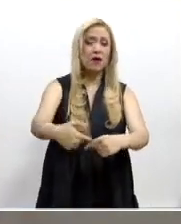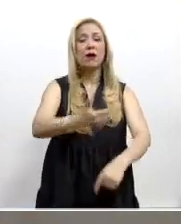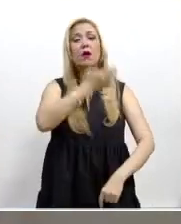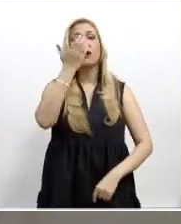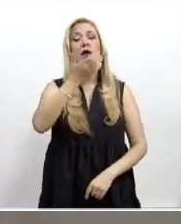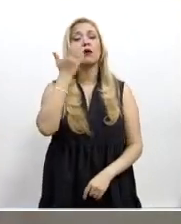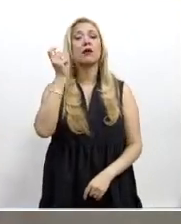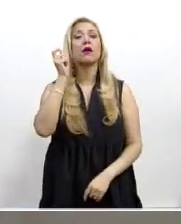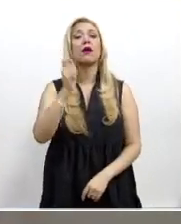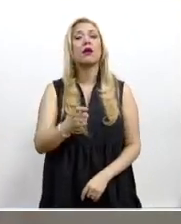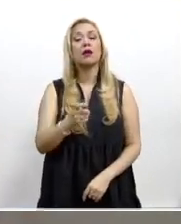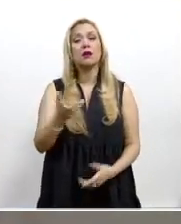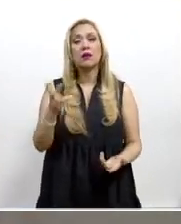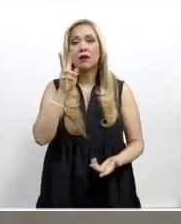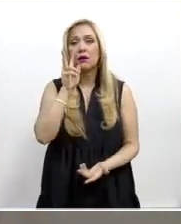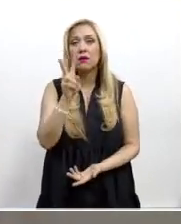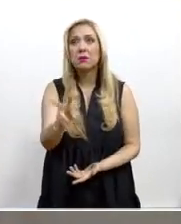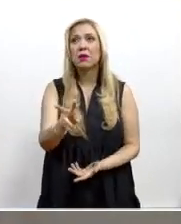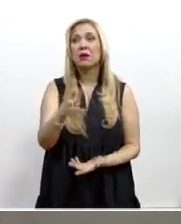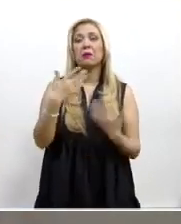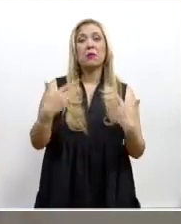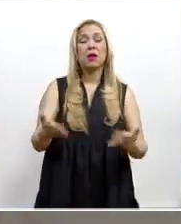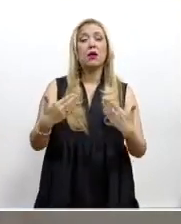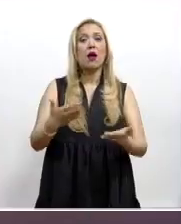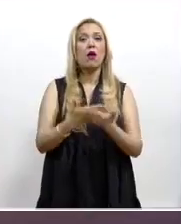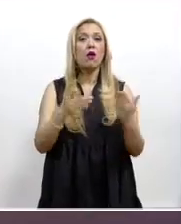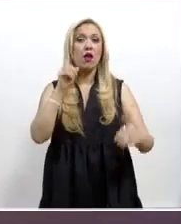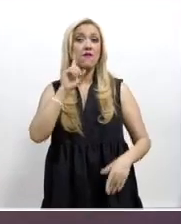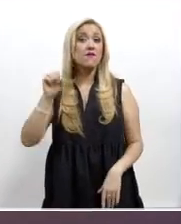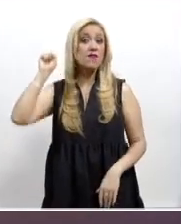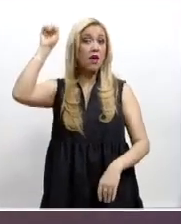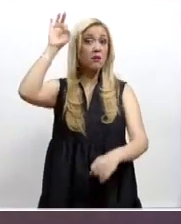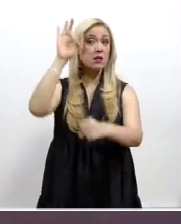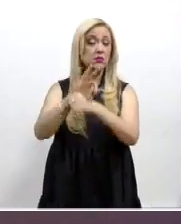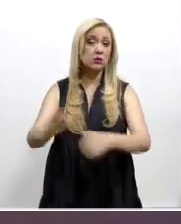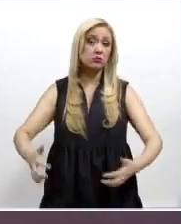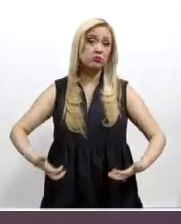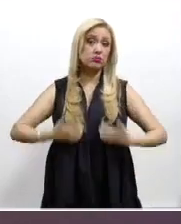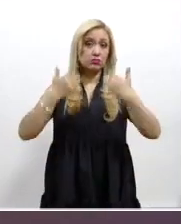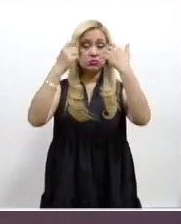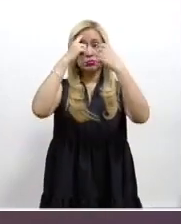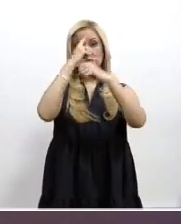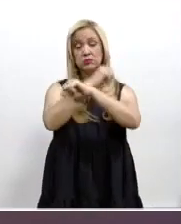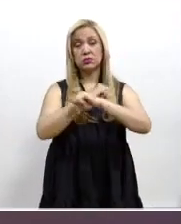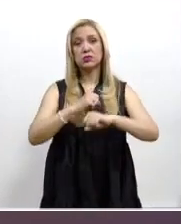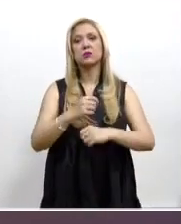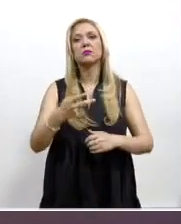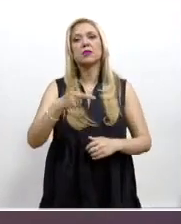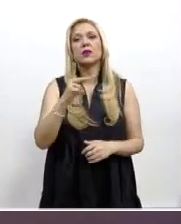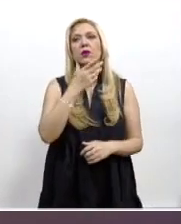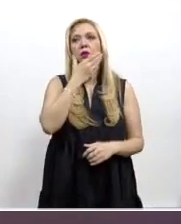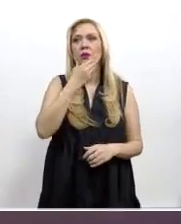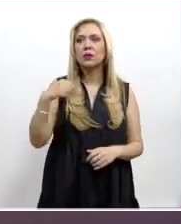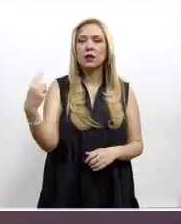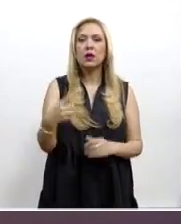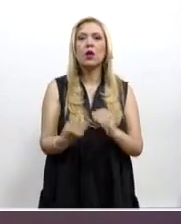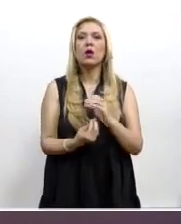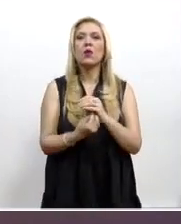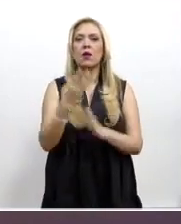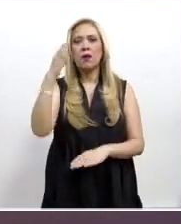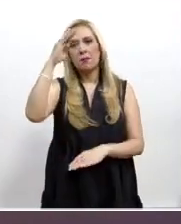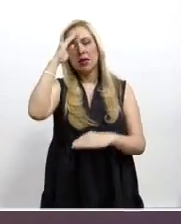da miedo escucharla y casi que da miedo pronunciarla, pero cuando hablamos de masculinidades, de nuevas masculinidades, de masculinidades